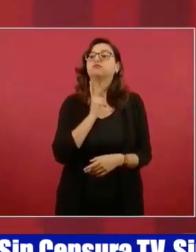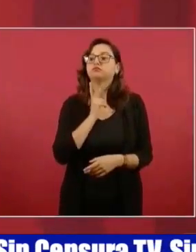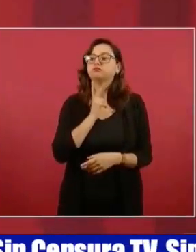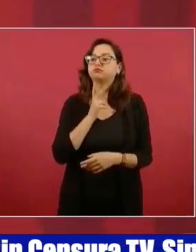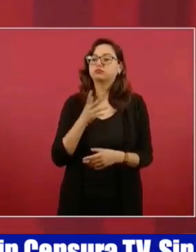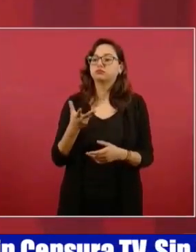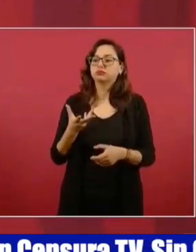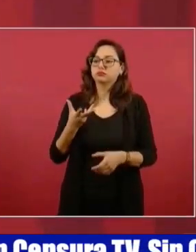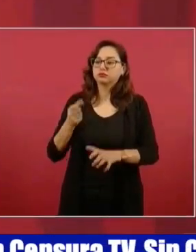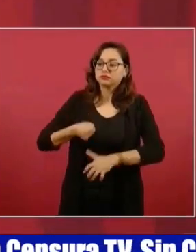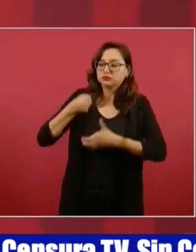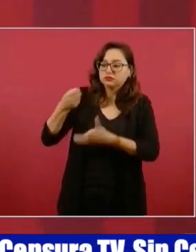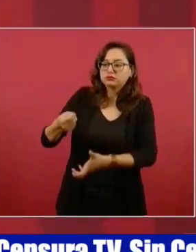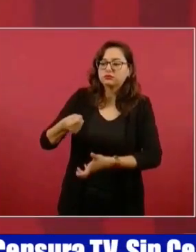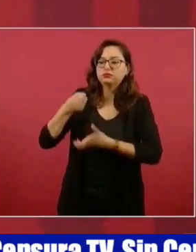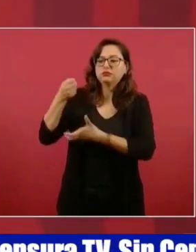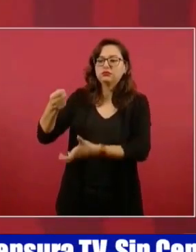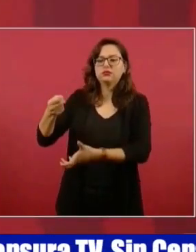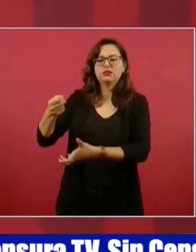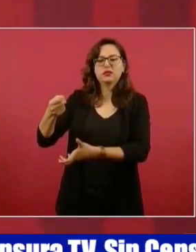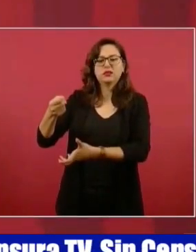¿No se acuerdan que había un candidato